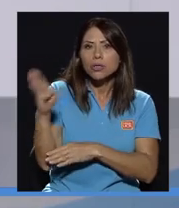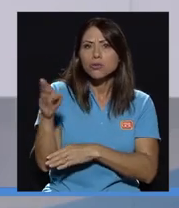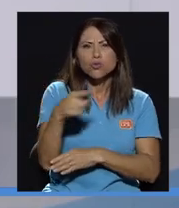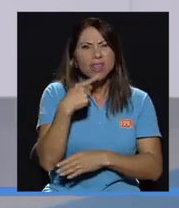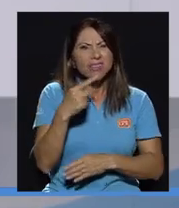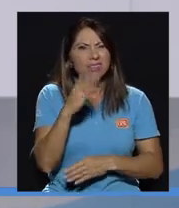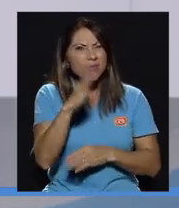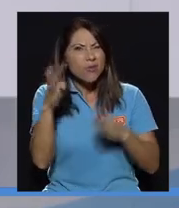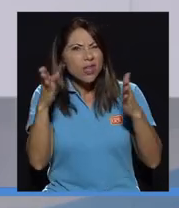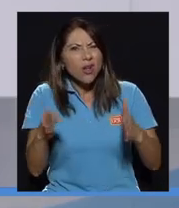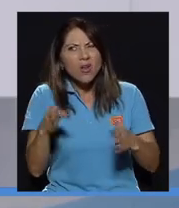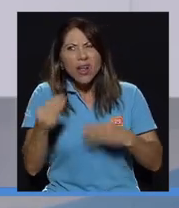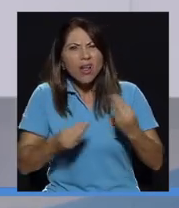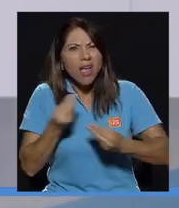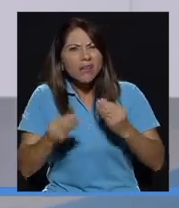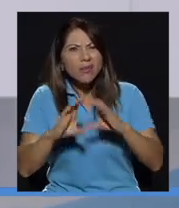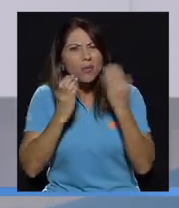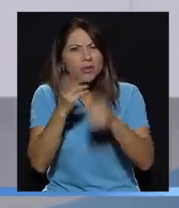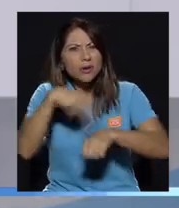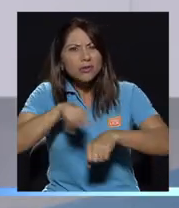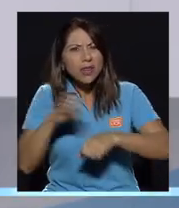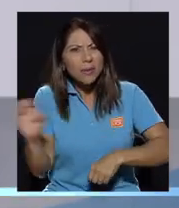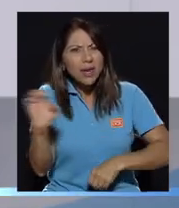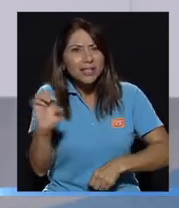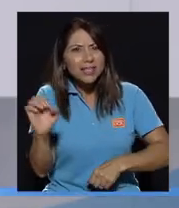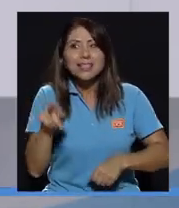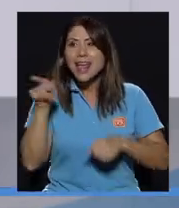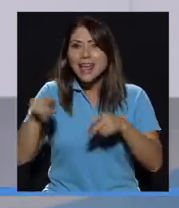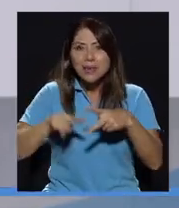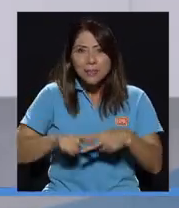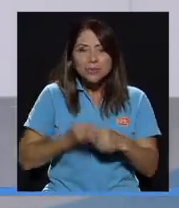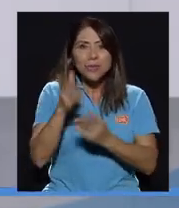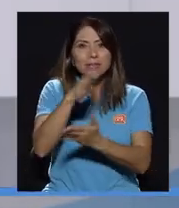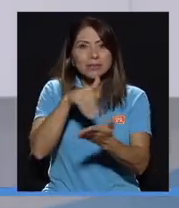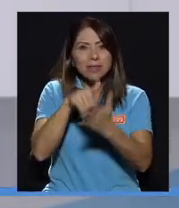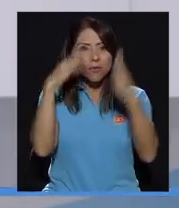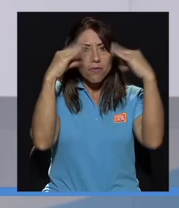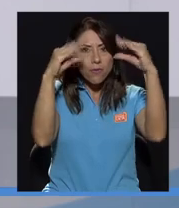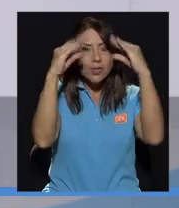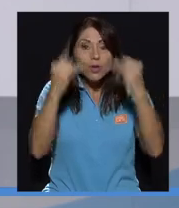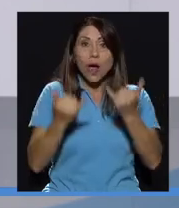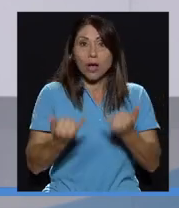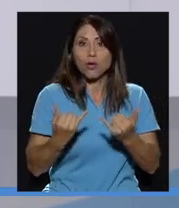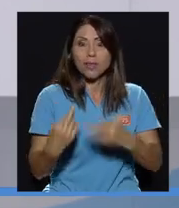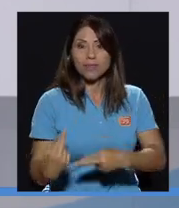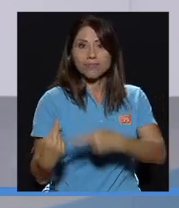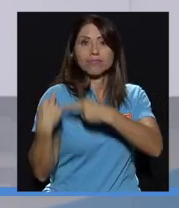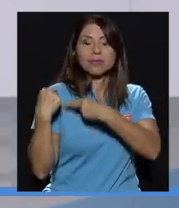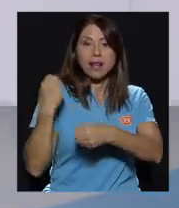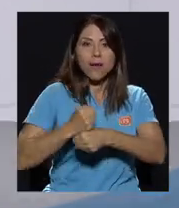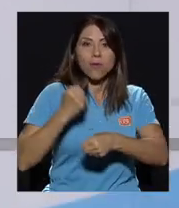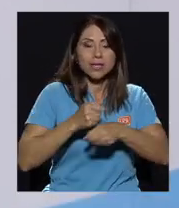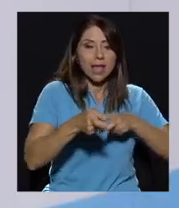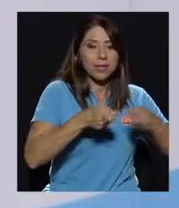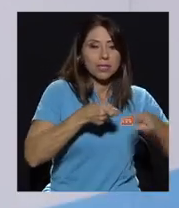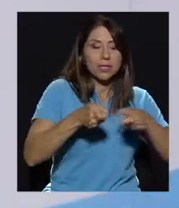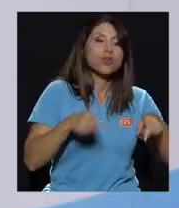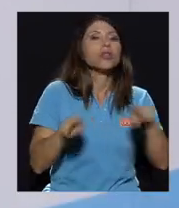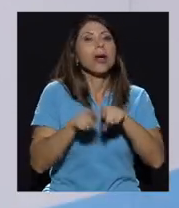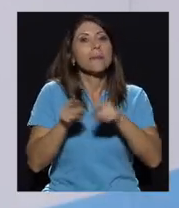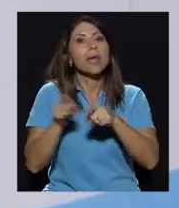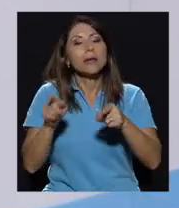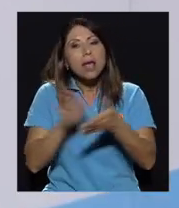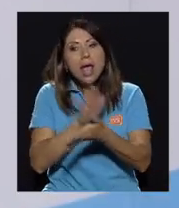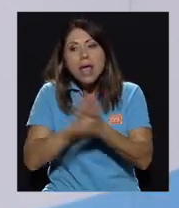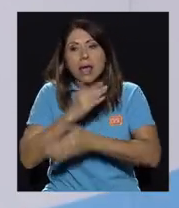comisión nacional de emergencias bueno ella empezó en el centro de información y actualmente se encarga de labores que son tanto administrativas como